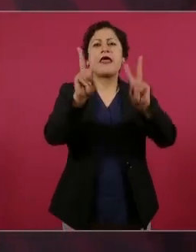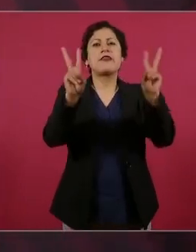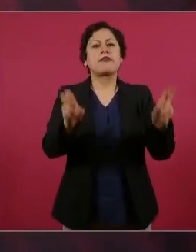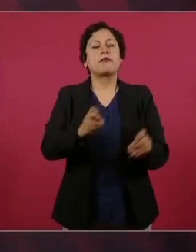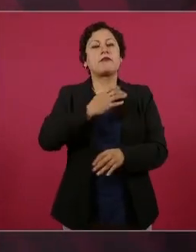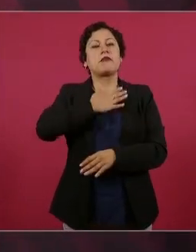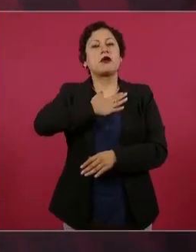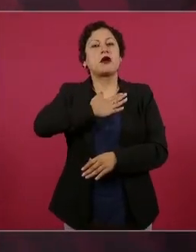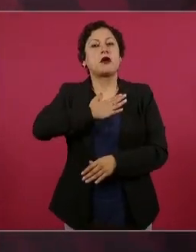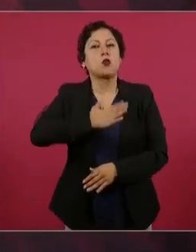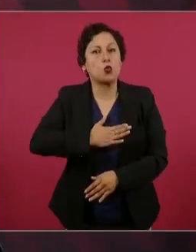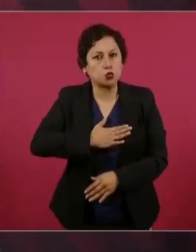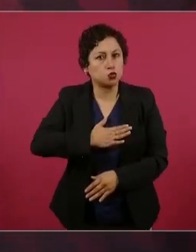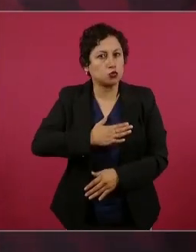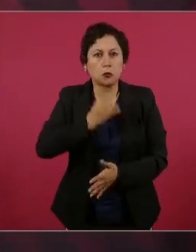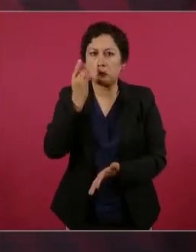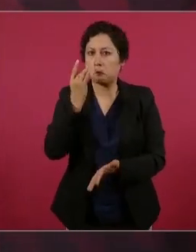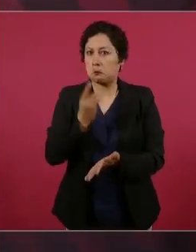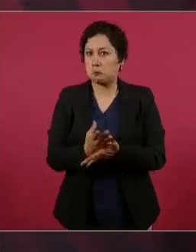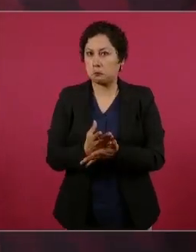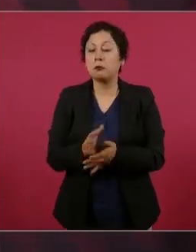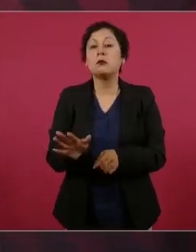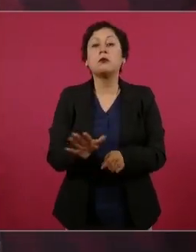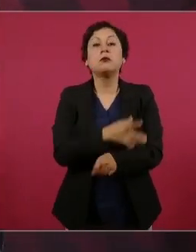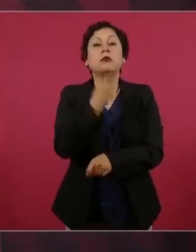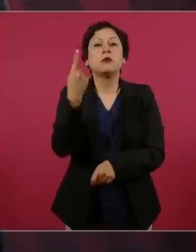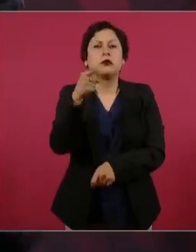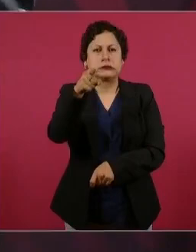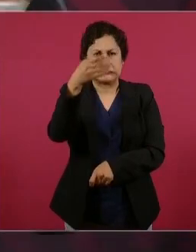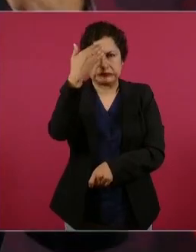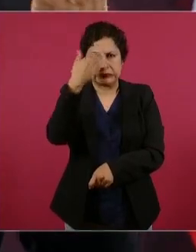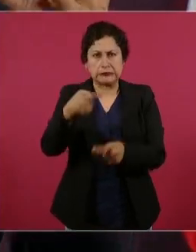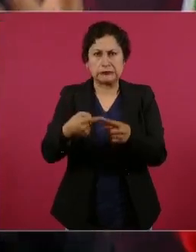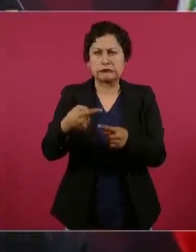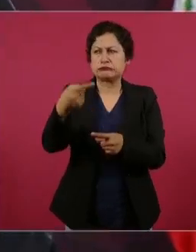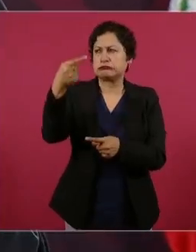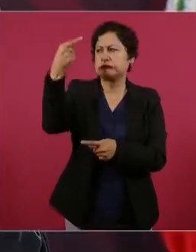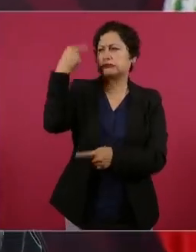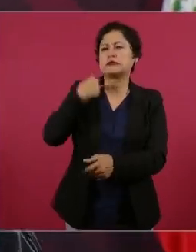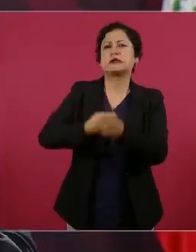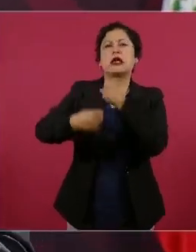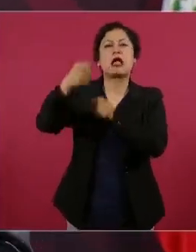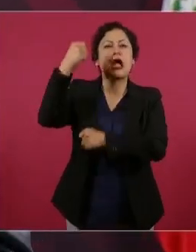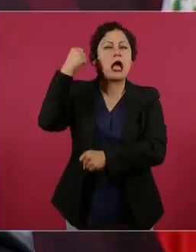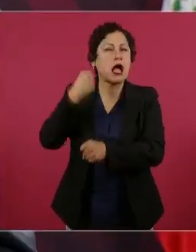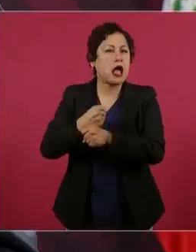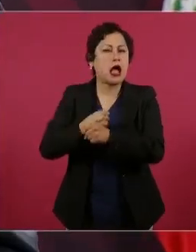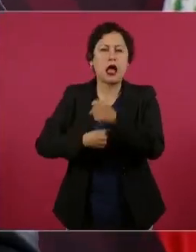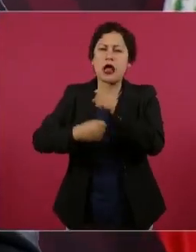Durante décadas, el presupuesto nacional